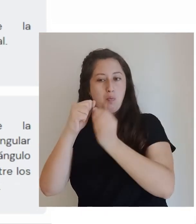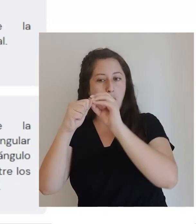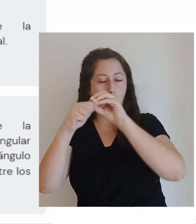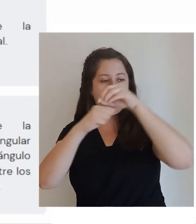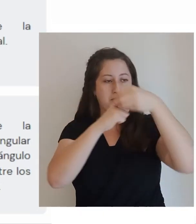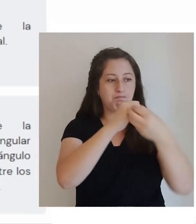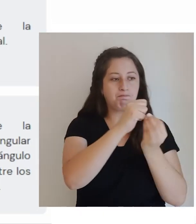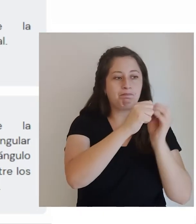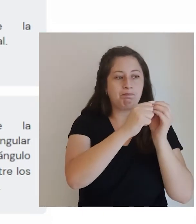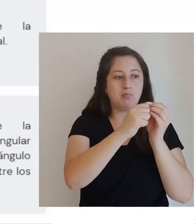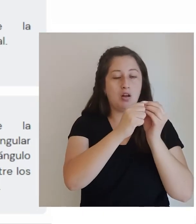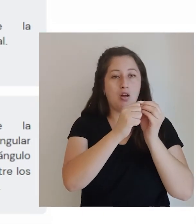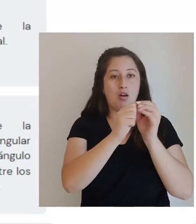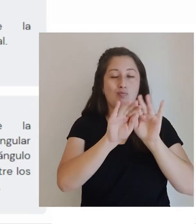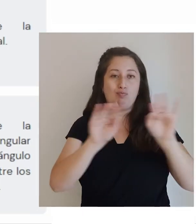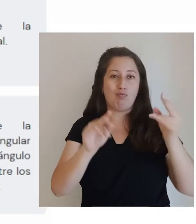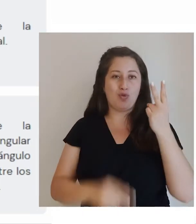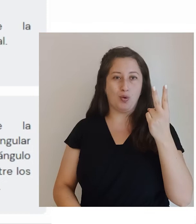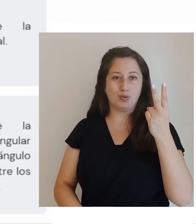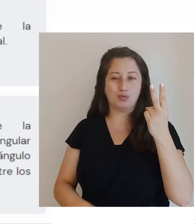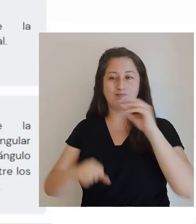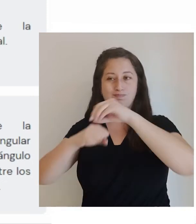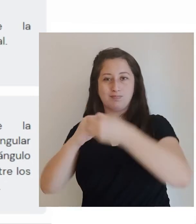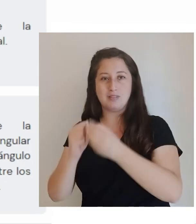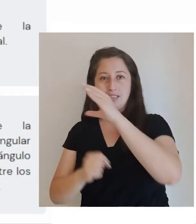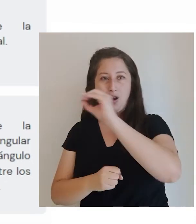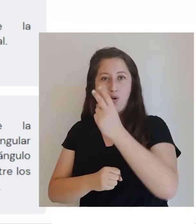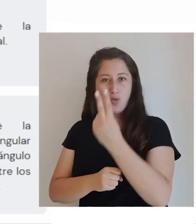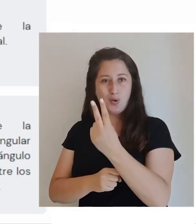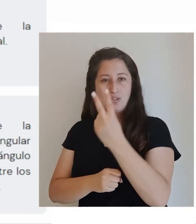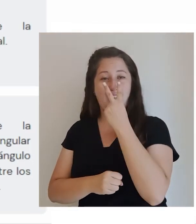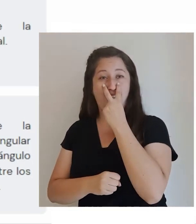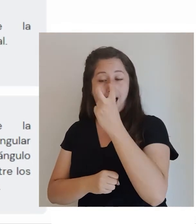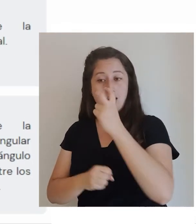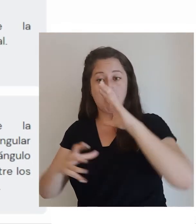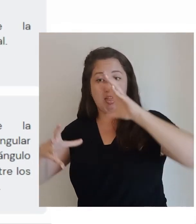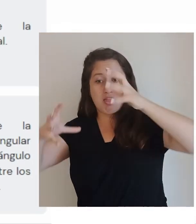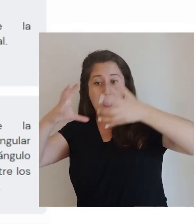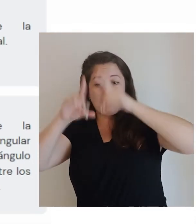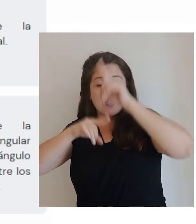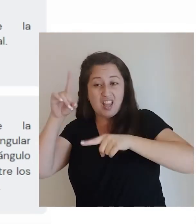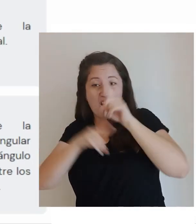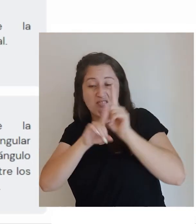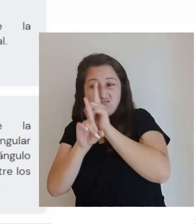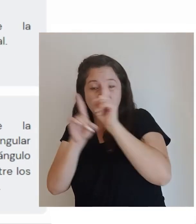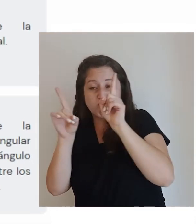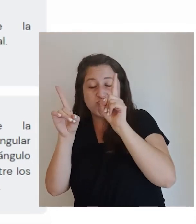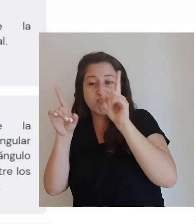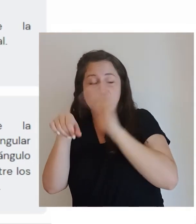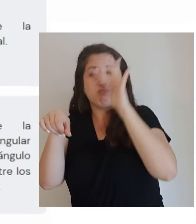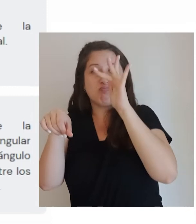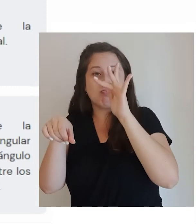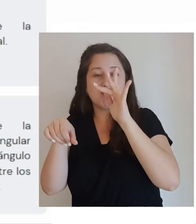moléculas: el dióxido de carbono, gas de efecto invernadero y característico de las reacciones de